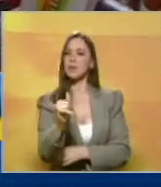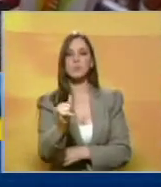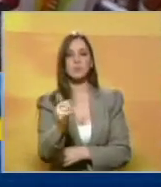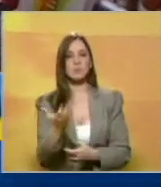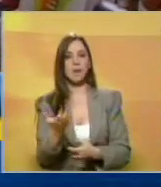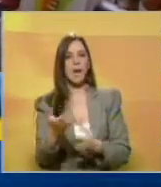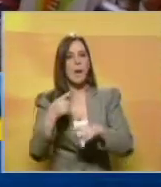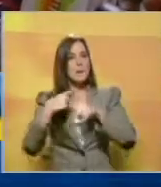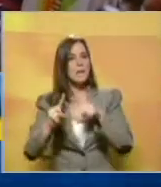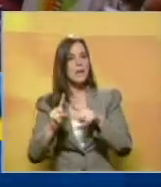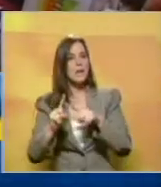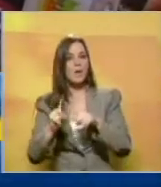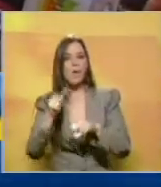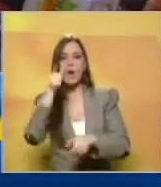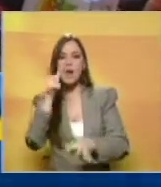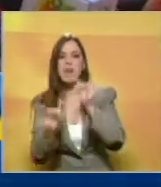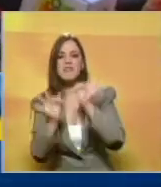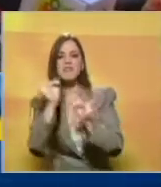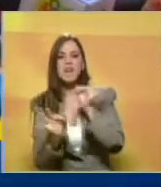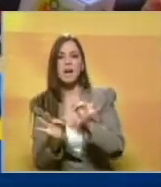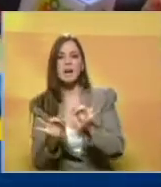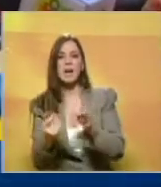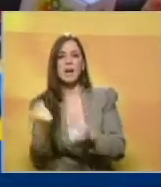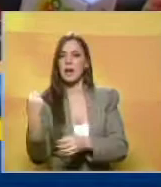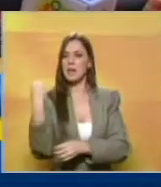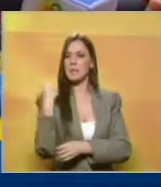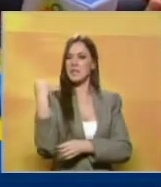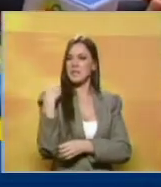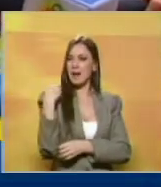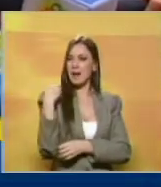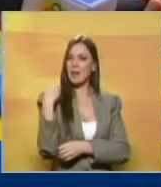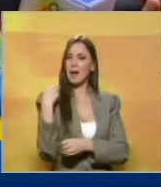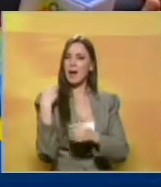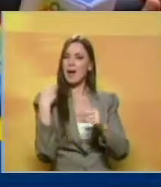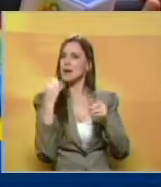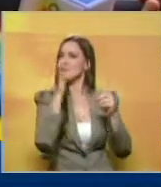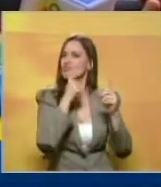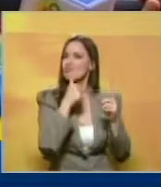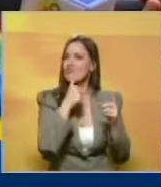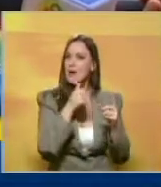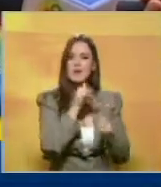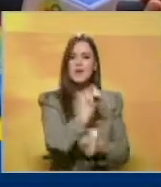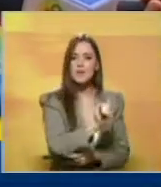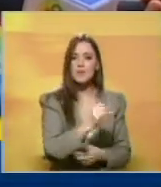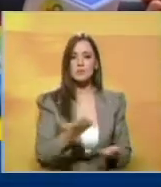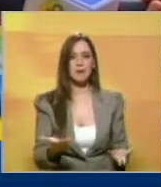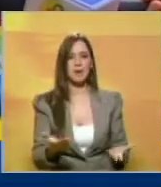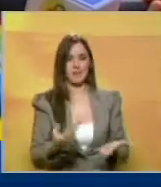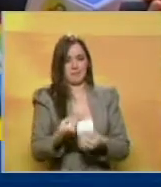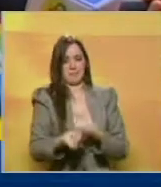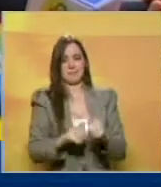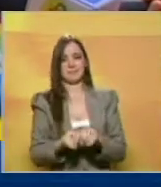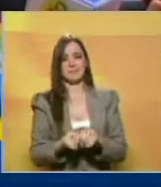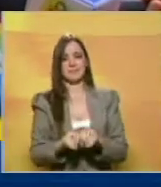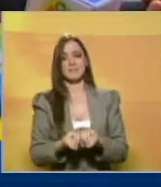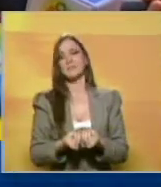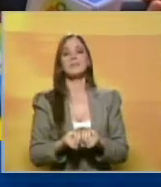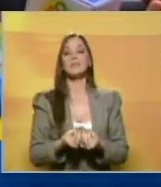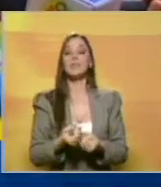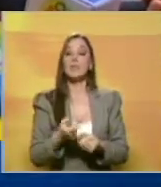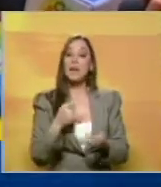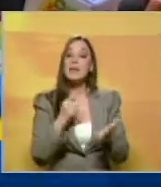cita antes de conocerse la denuncia. Los puntos anteriores demuestran que